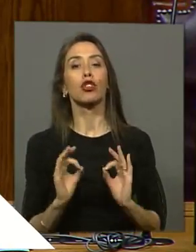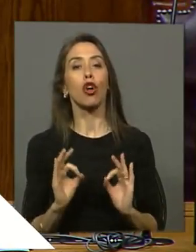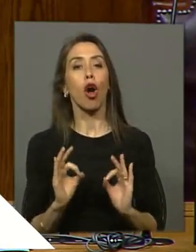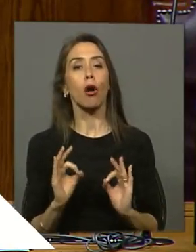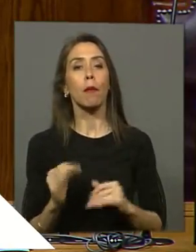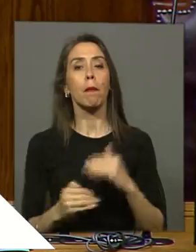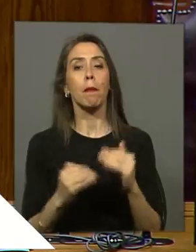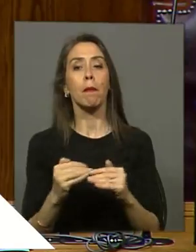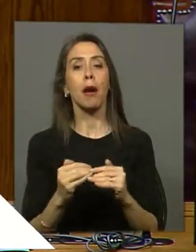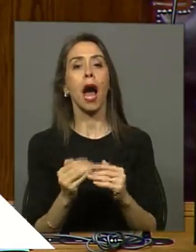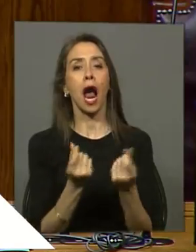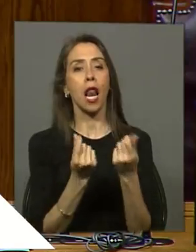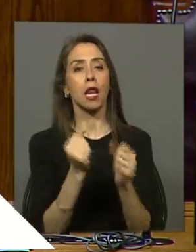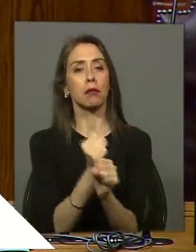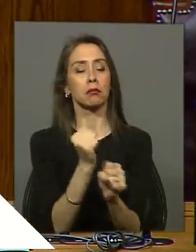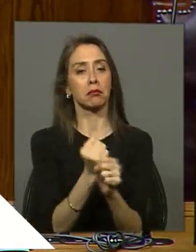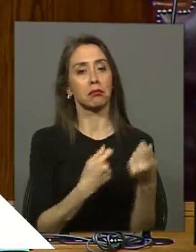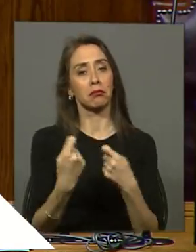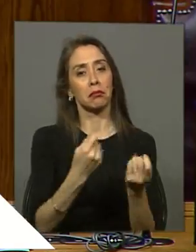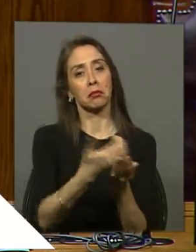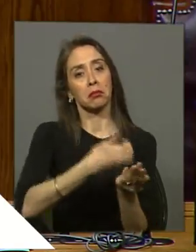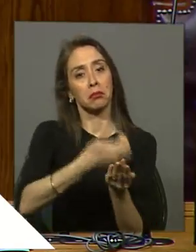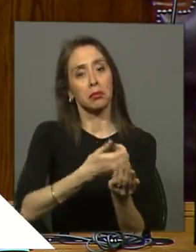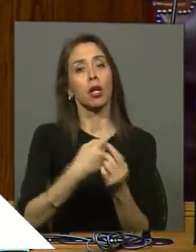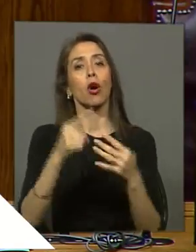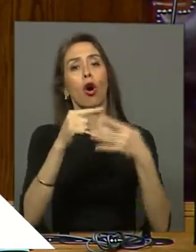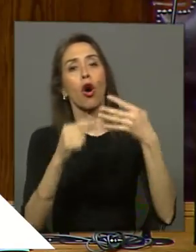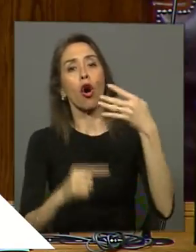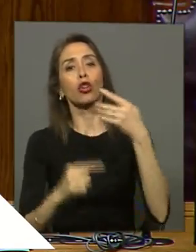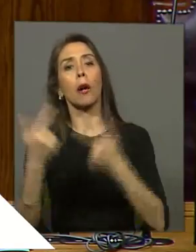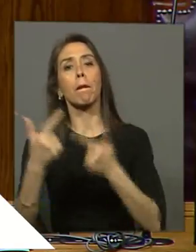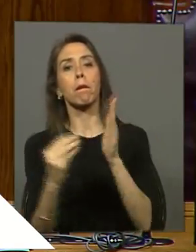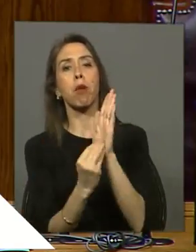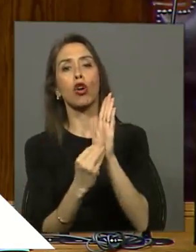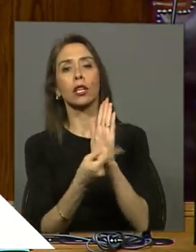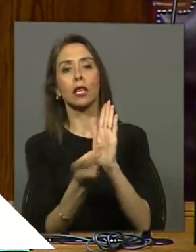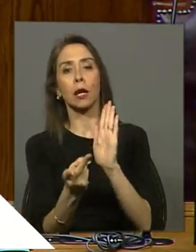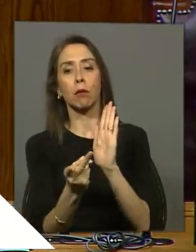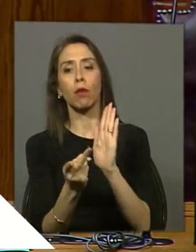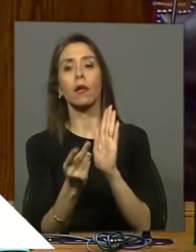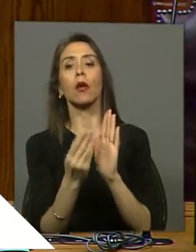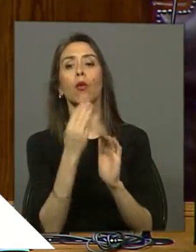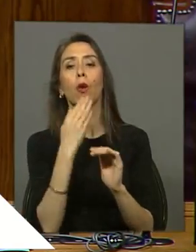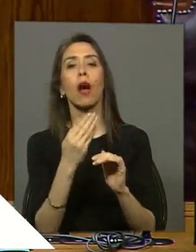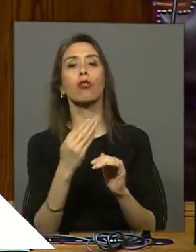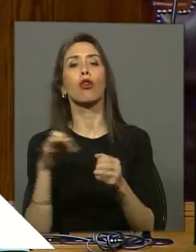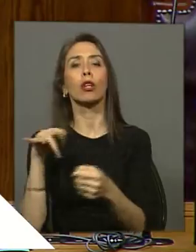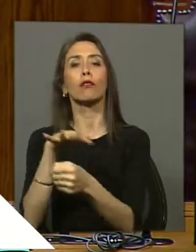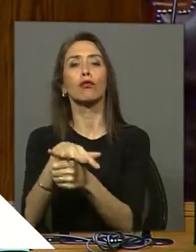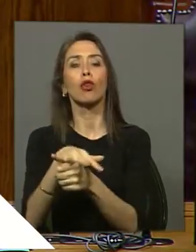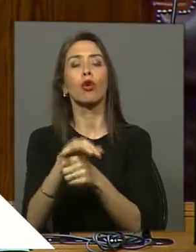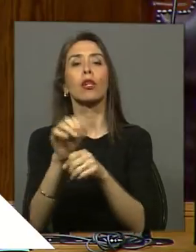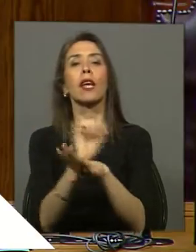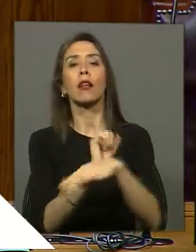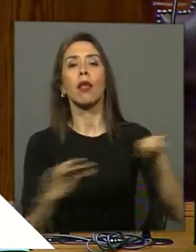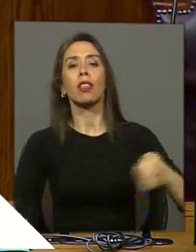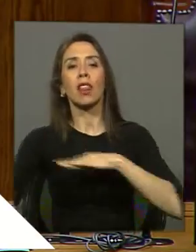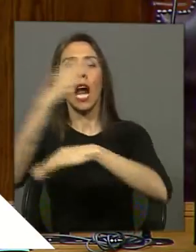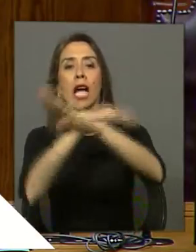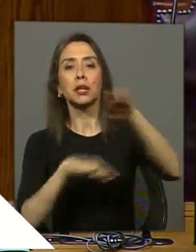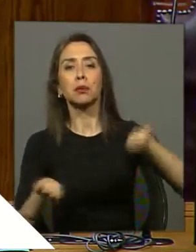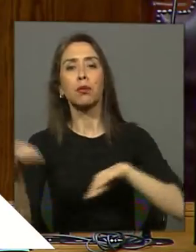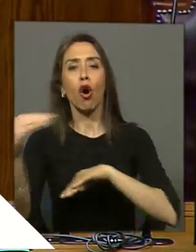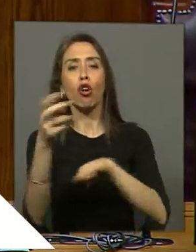desarrollo de una actividad económica y otras consideraciones de política pública como lo son las externalidades en materia de transporte. En nuestra